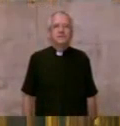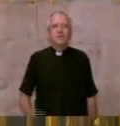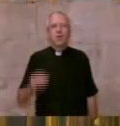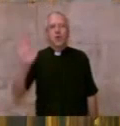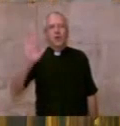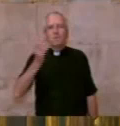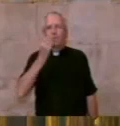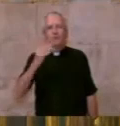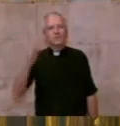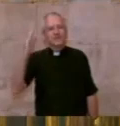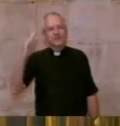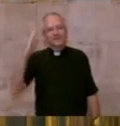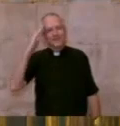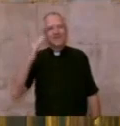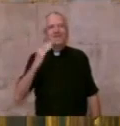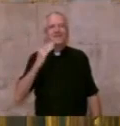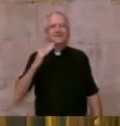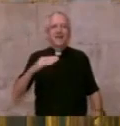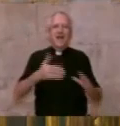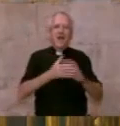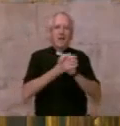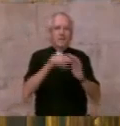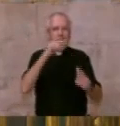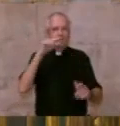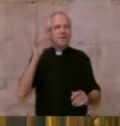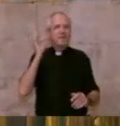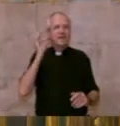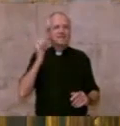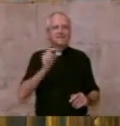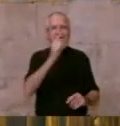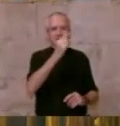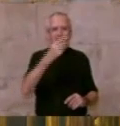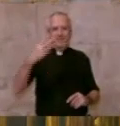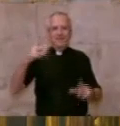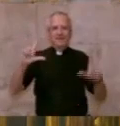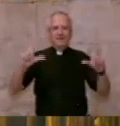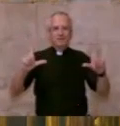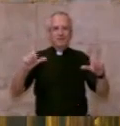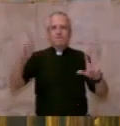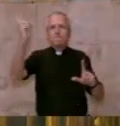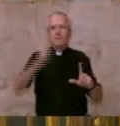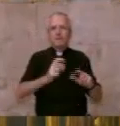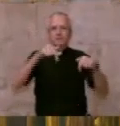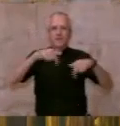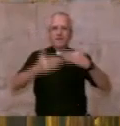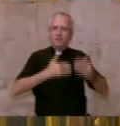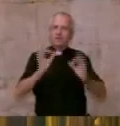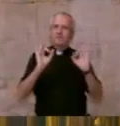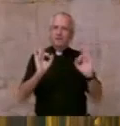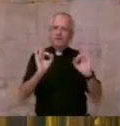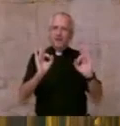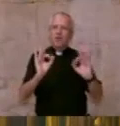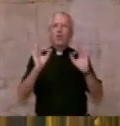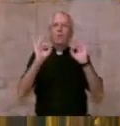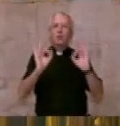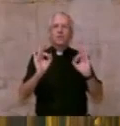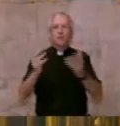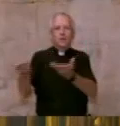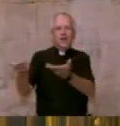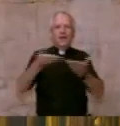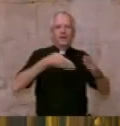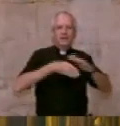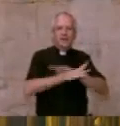Hola, buenos días, amigas y amigos de 13 Televisión. Bienvenidos y bienvenidas a esta celebración especial hoy con motivo de la toma de